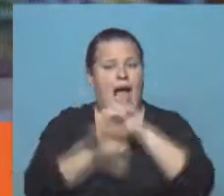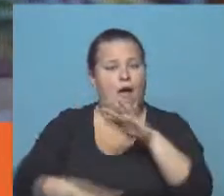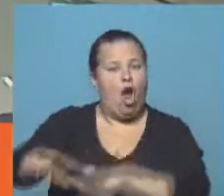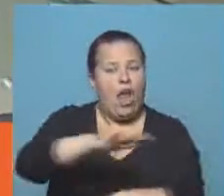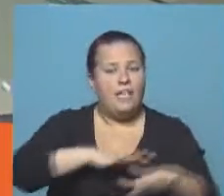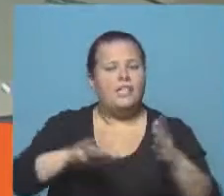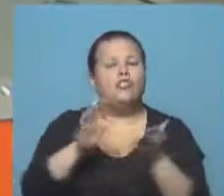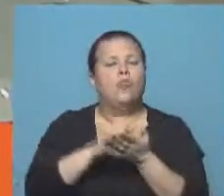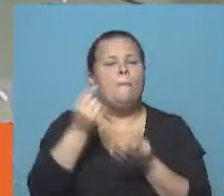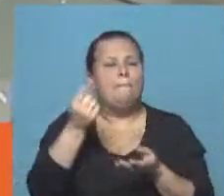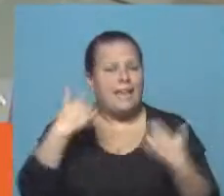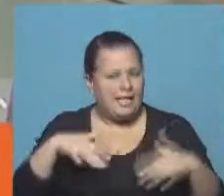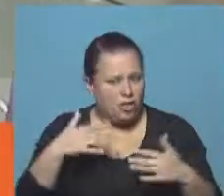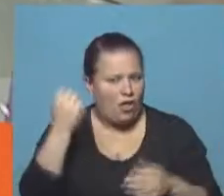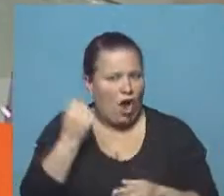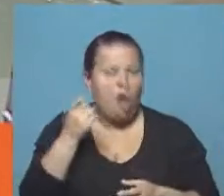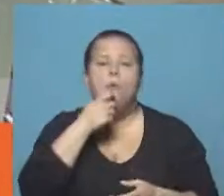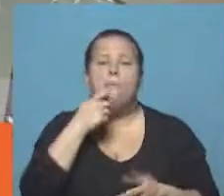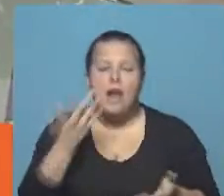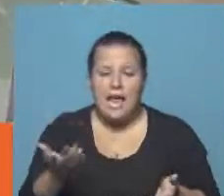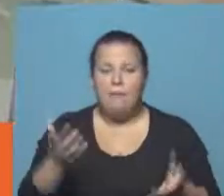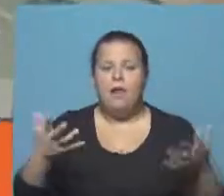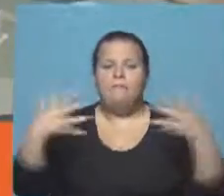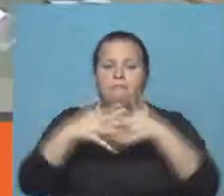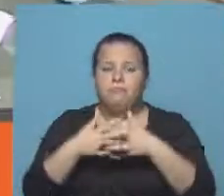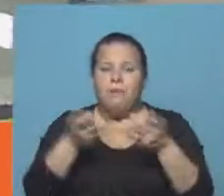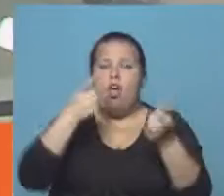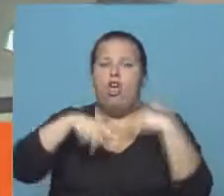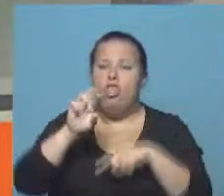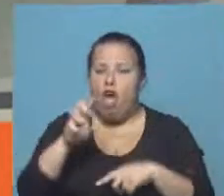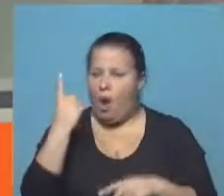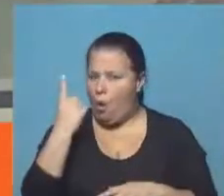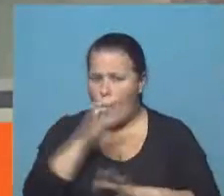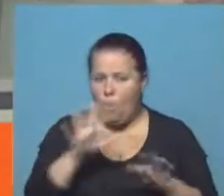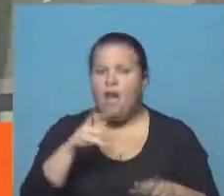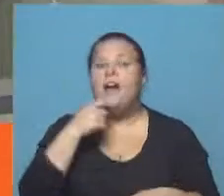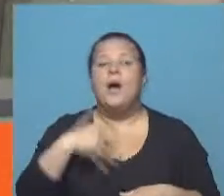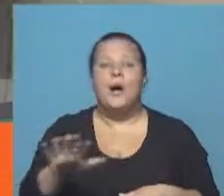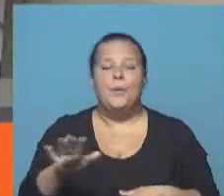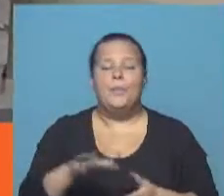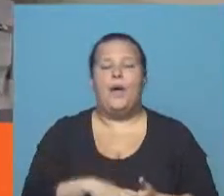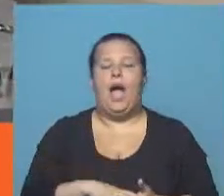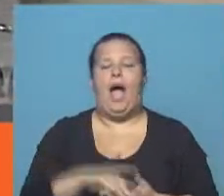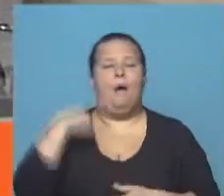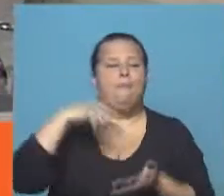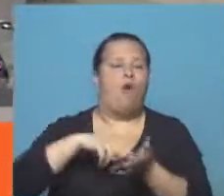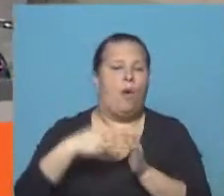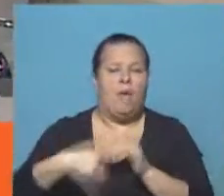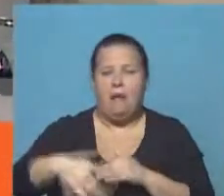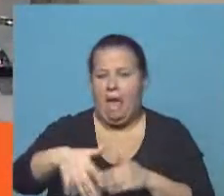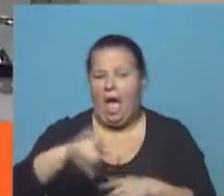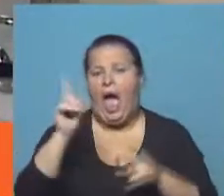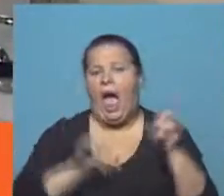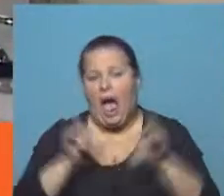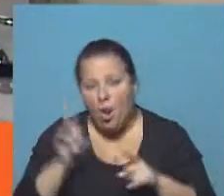ciertos de precios muy importantes en la economía. Por ejemplo, la unificación del mercado cambiario, evidentemente que iba a generar consecuencias de corto plazo, algunas